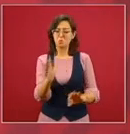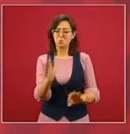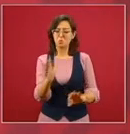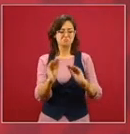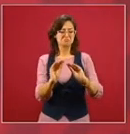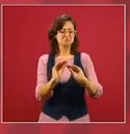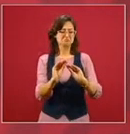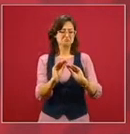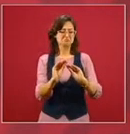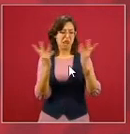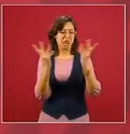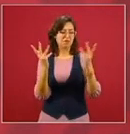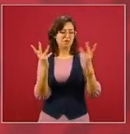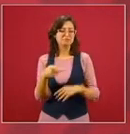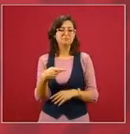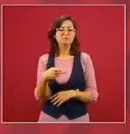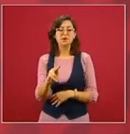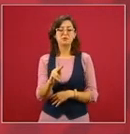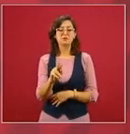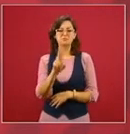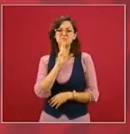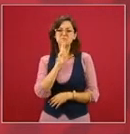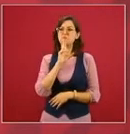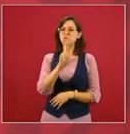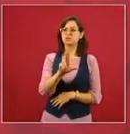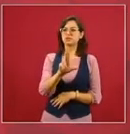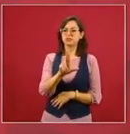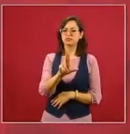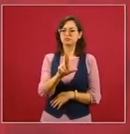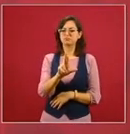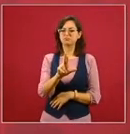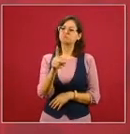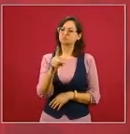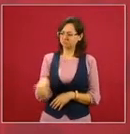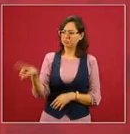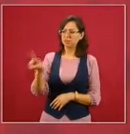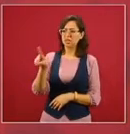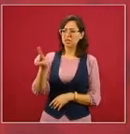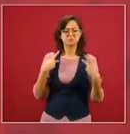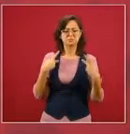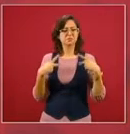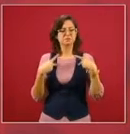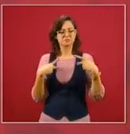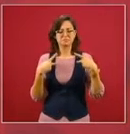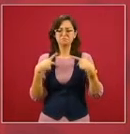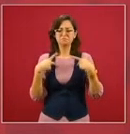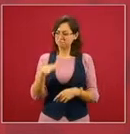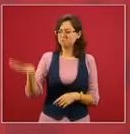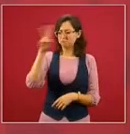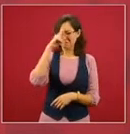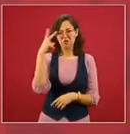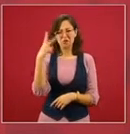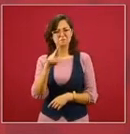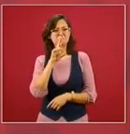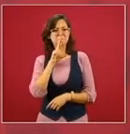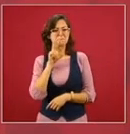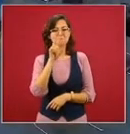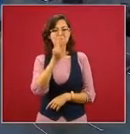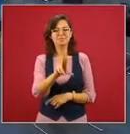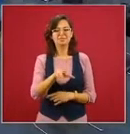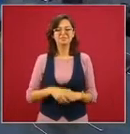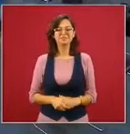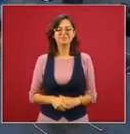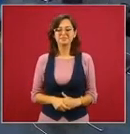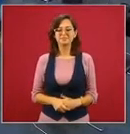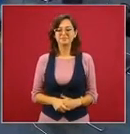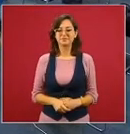clara. Entonces la respuesta se la dejamos a los mexicanos. Pero también su opinión es